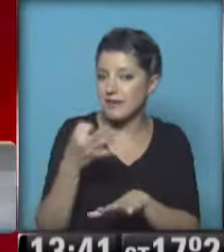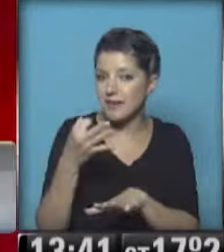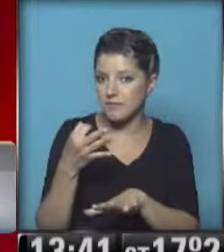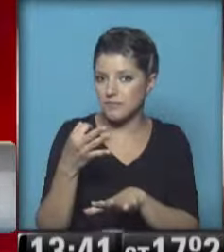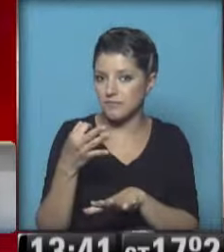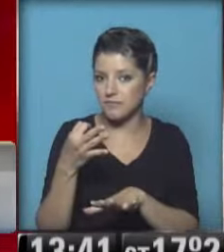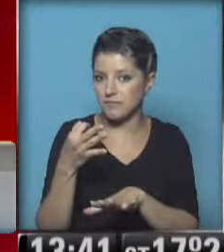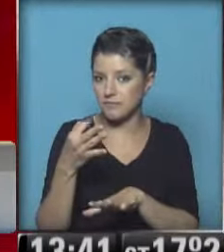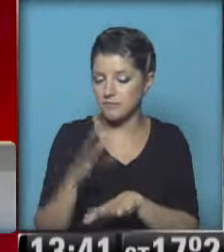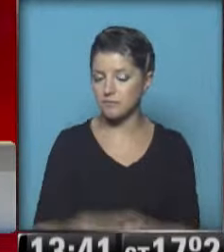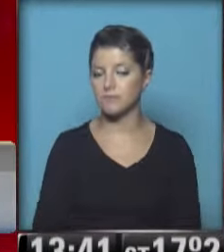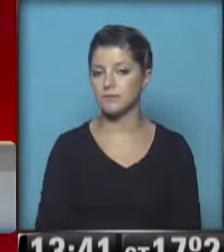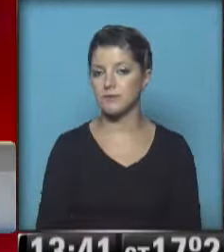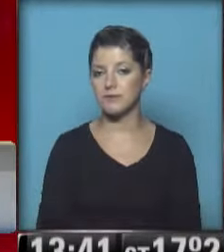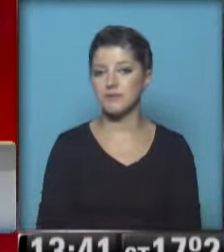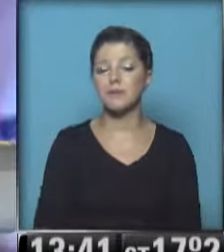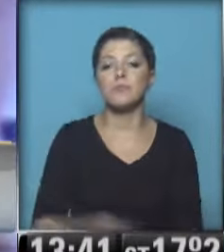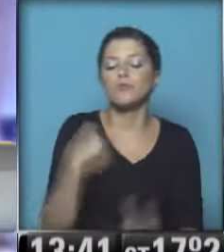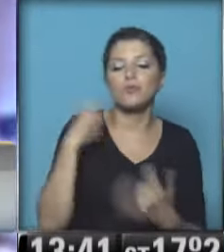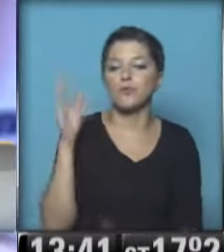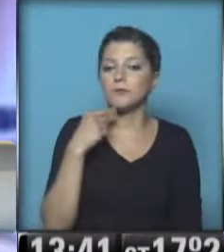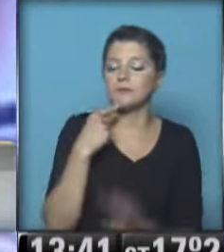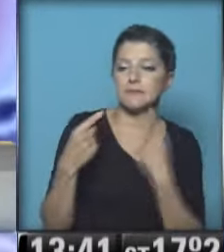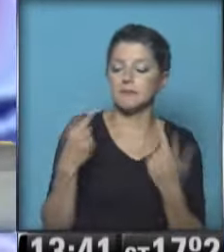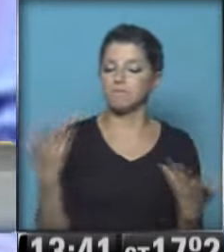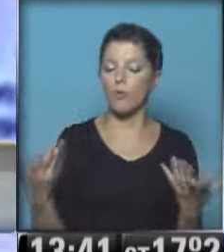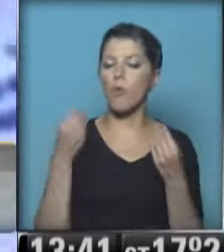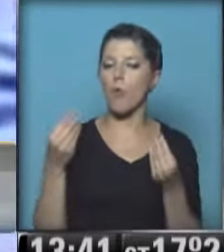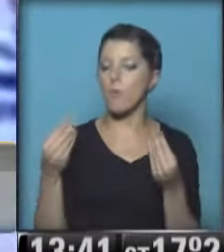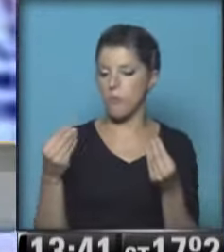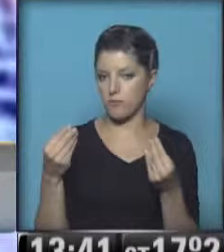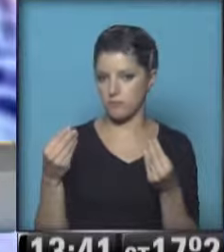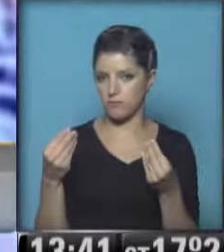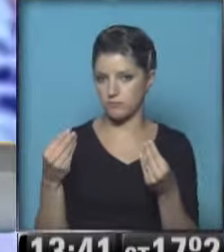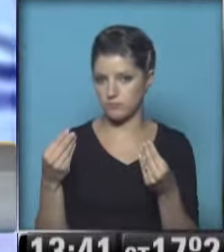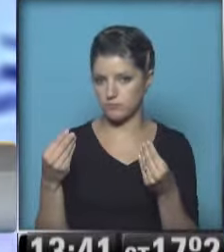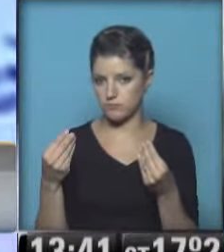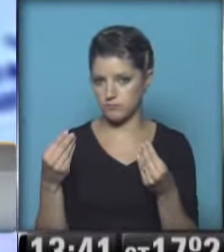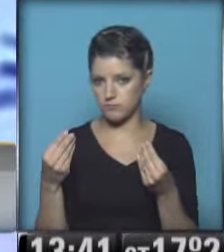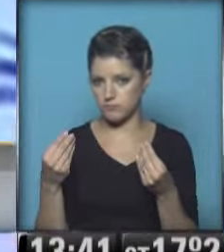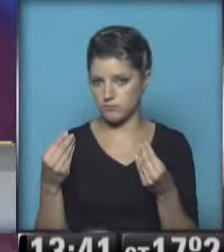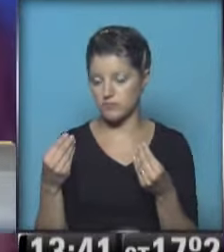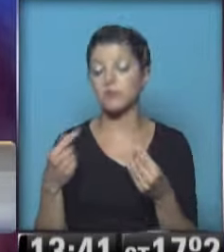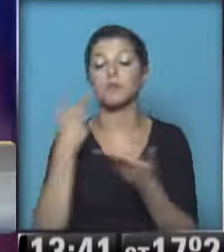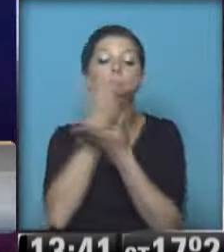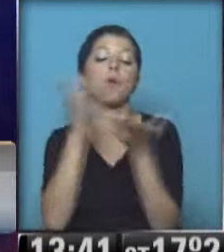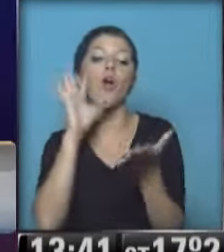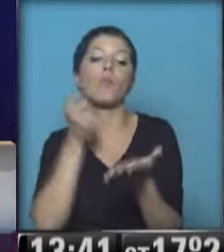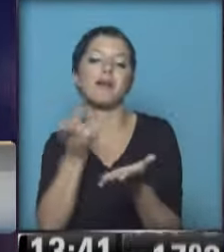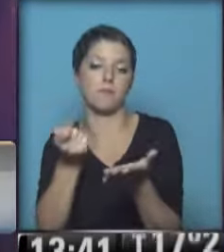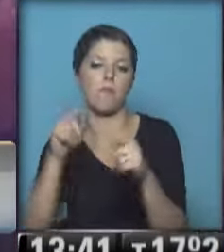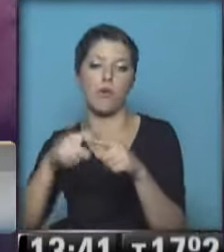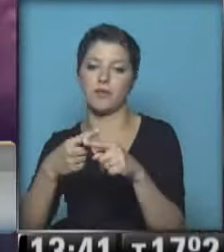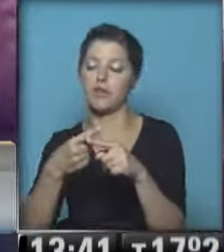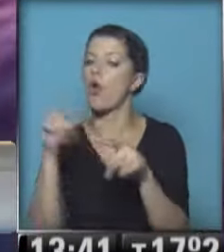provoca sin duda enorme cantidad de preguntas, ¿no? De cómo es posible, digamos, evidentemente aparece como un crimen político y no